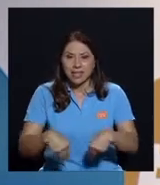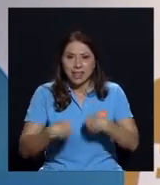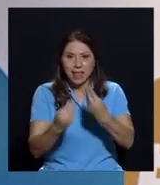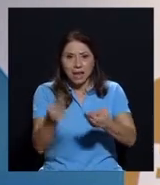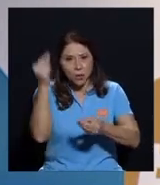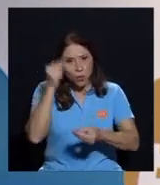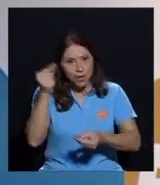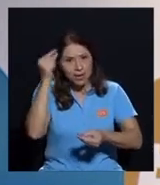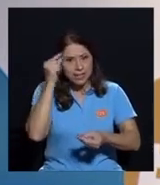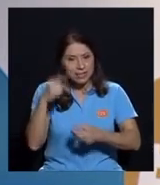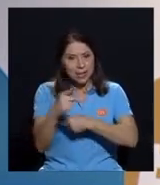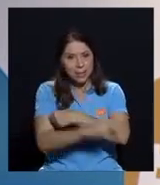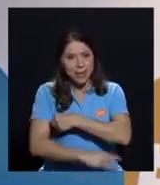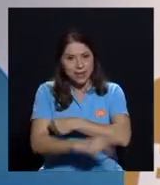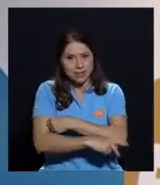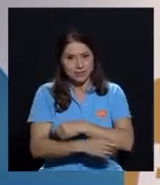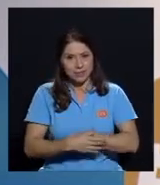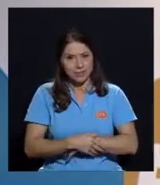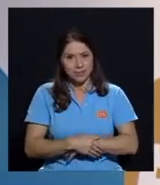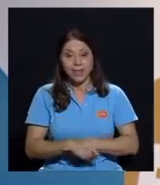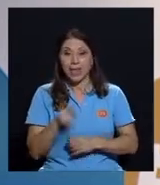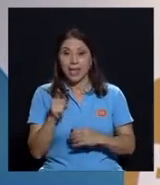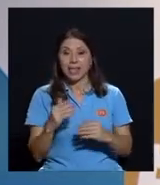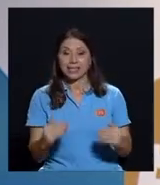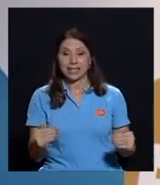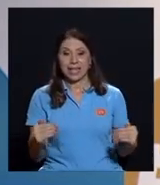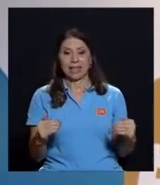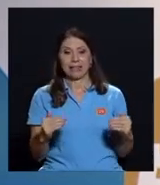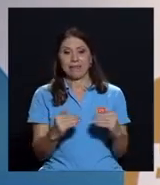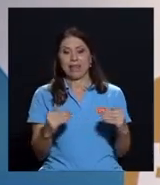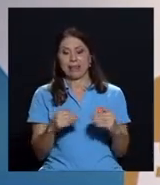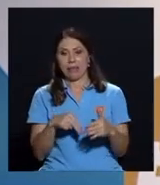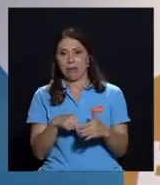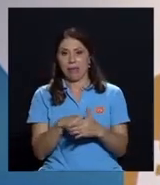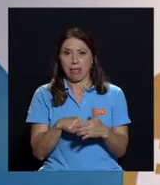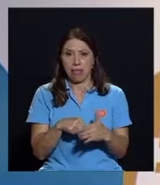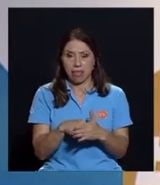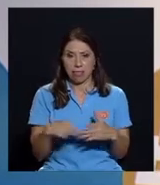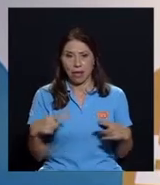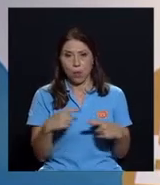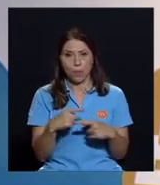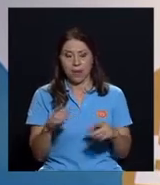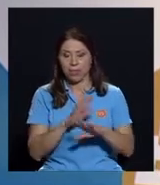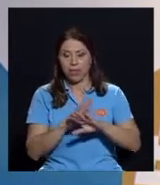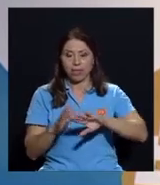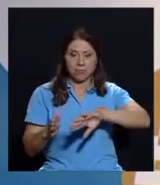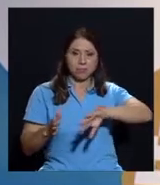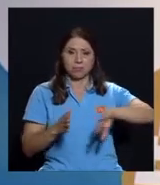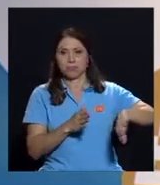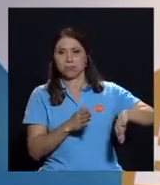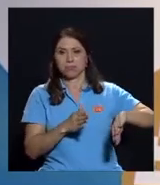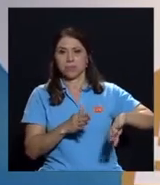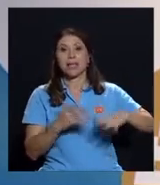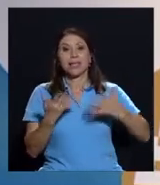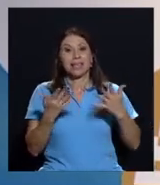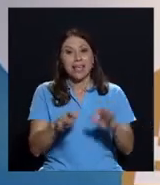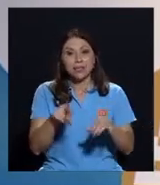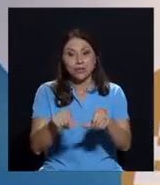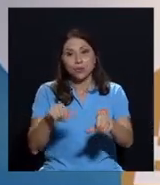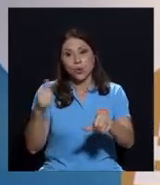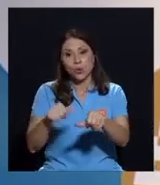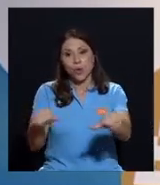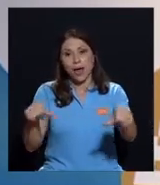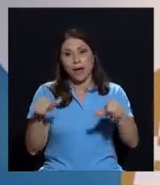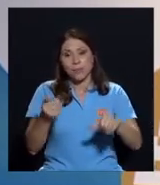y saltar ese nivel de y ese nivel de complejidad que hemos tenido y eso nos lleva a otro ámbito de